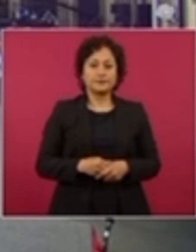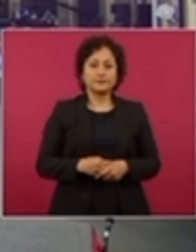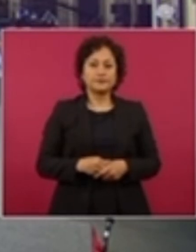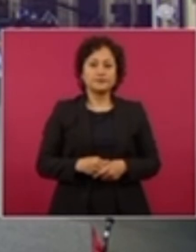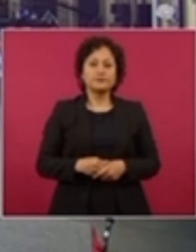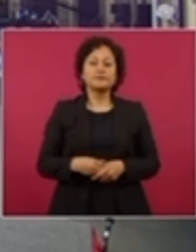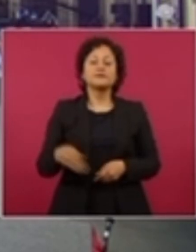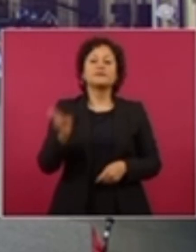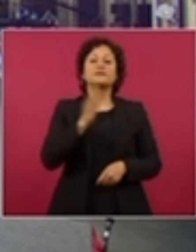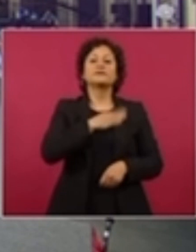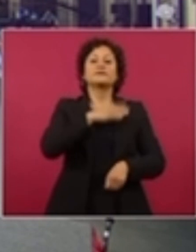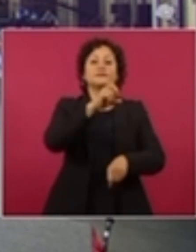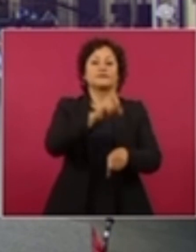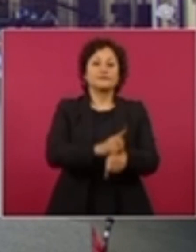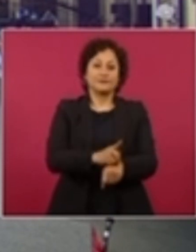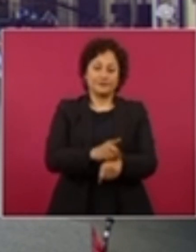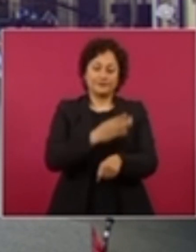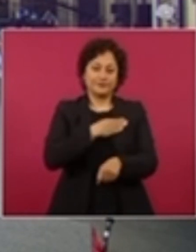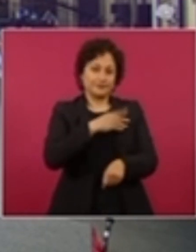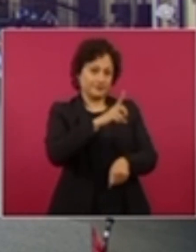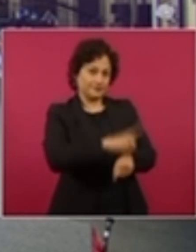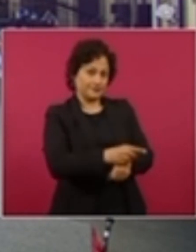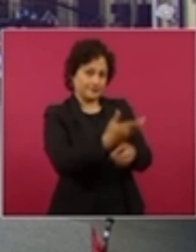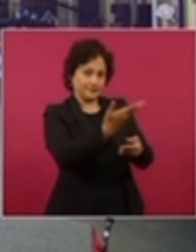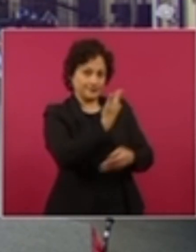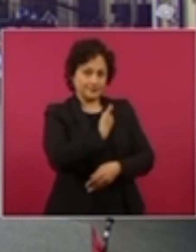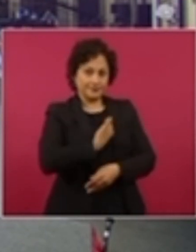Buenos días, buenos días, señor presidente.